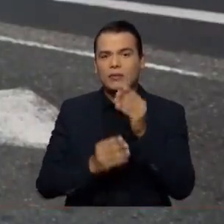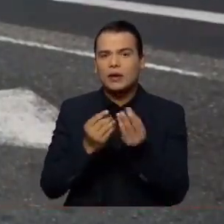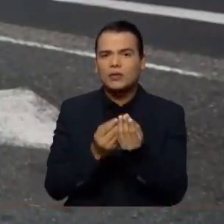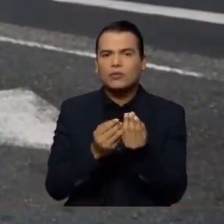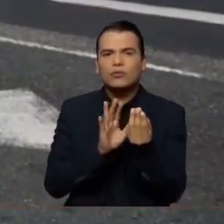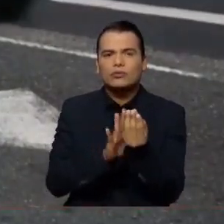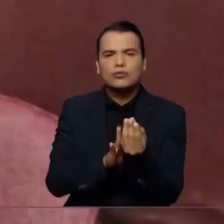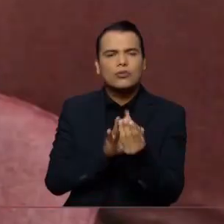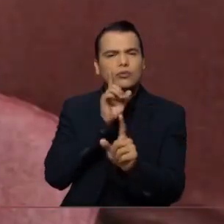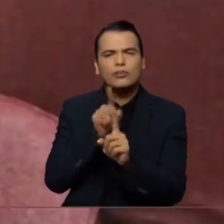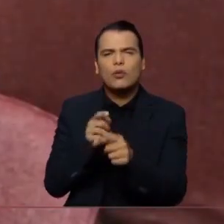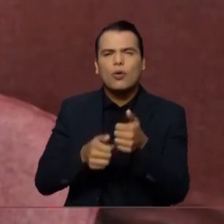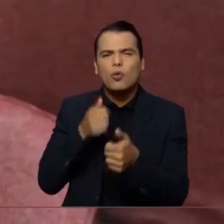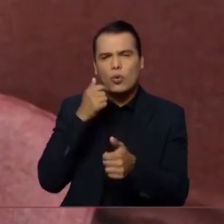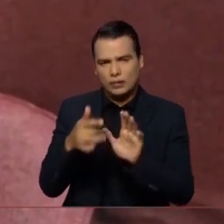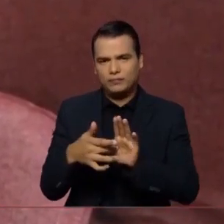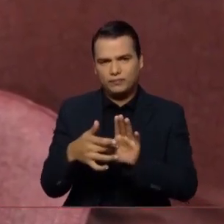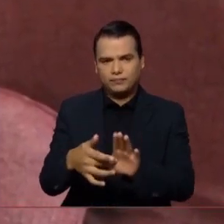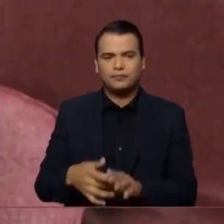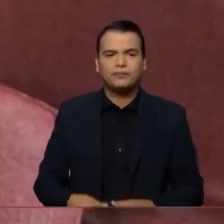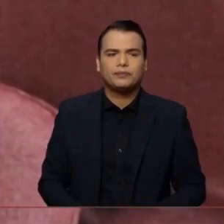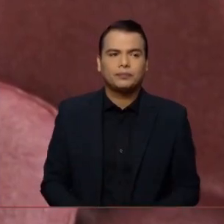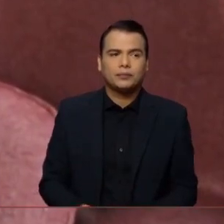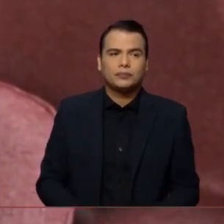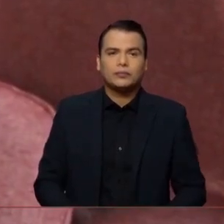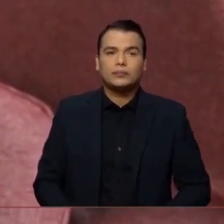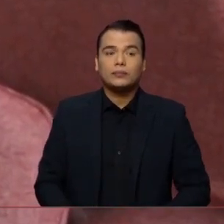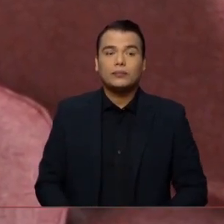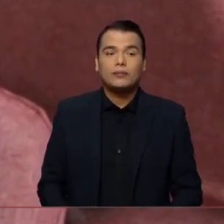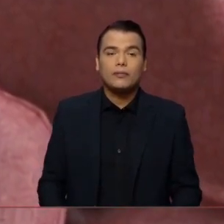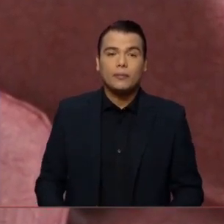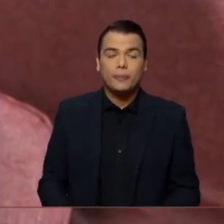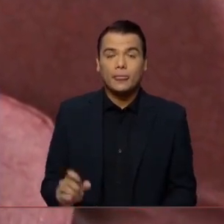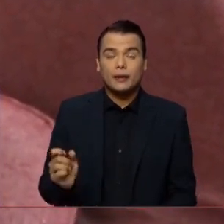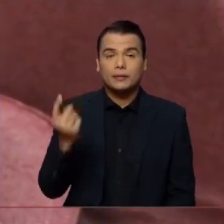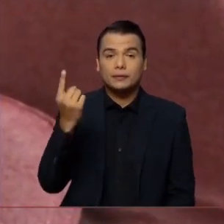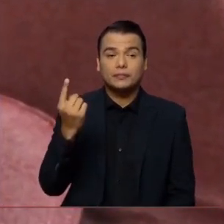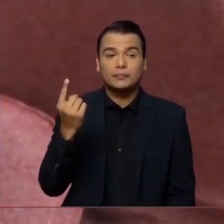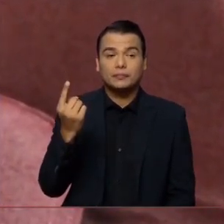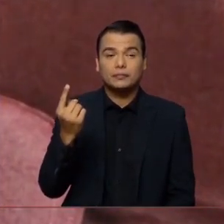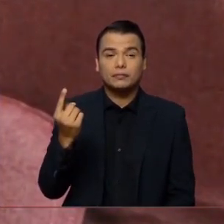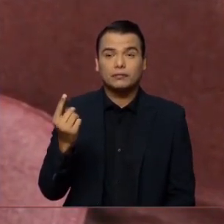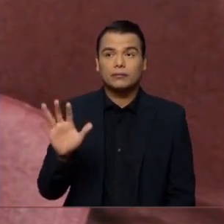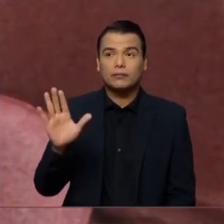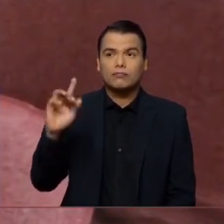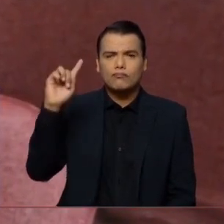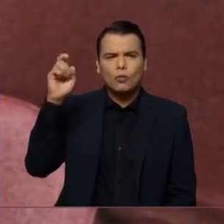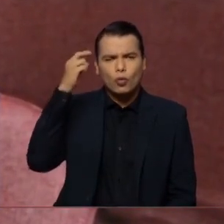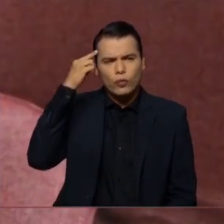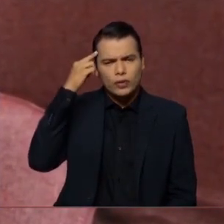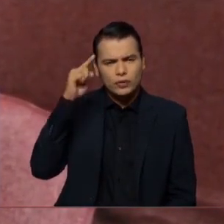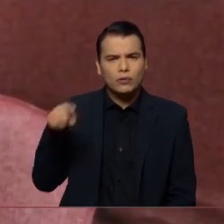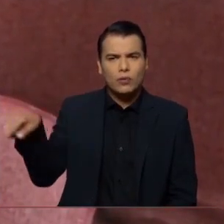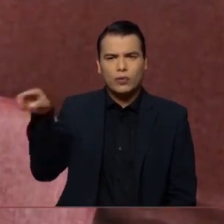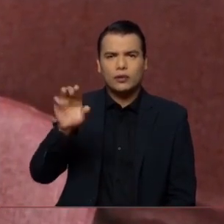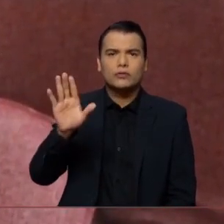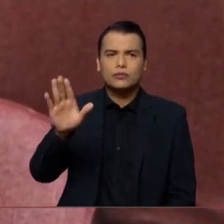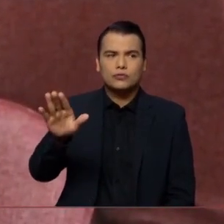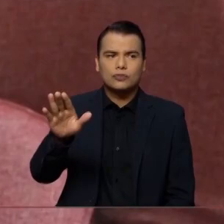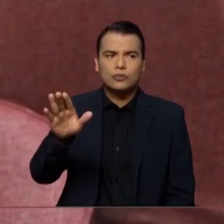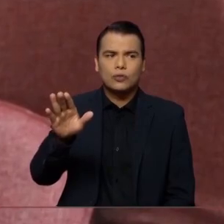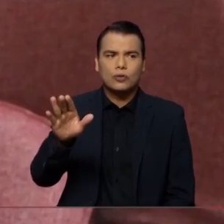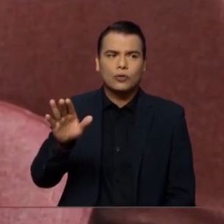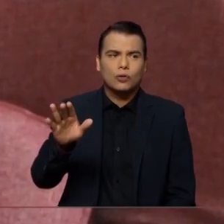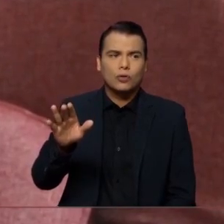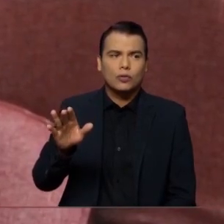con esta negociación? Pues por primera vez tenemos de interlocutor un gobierno que ha